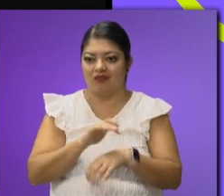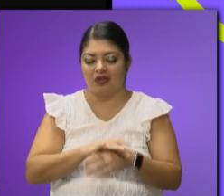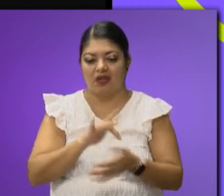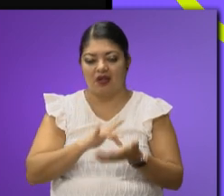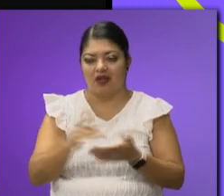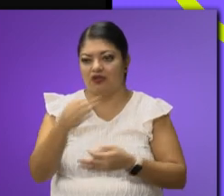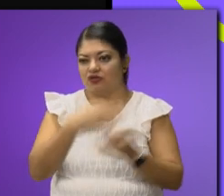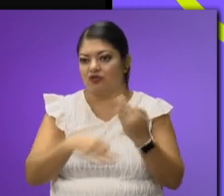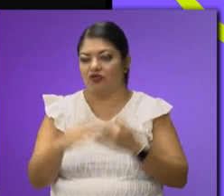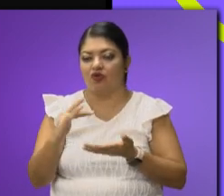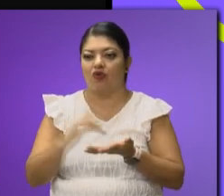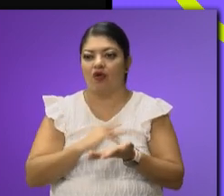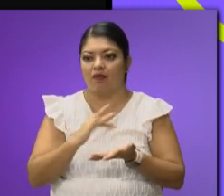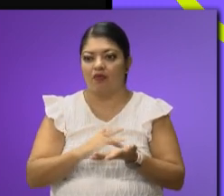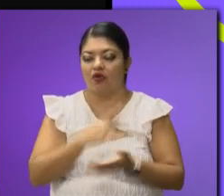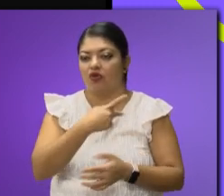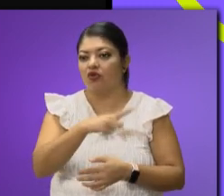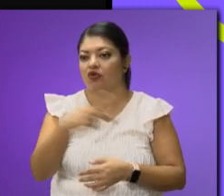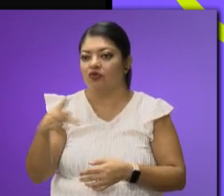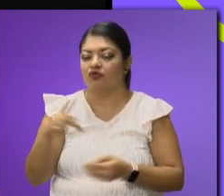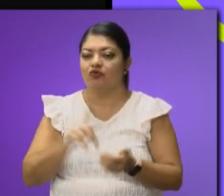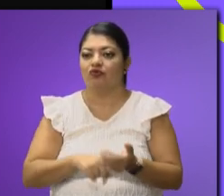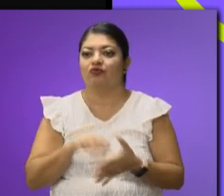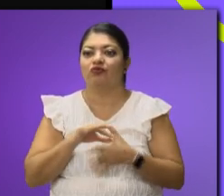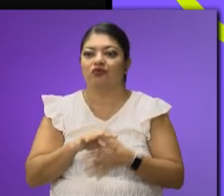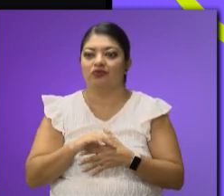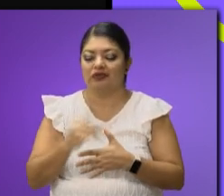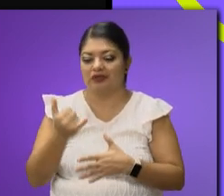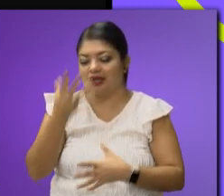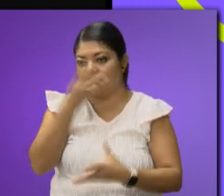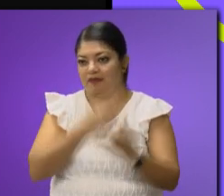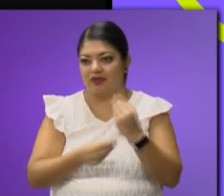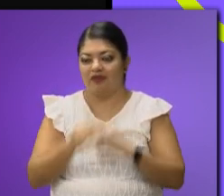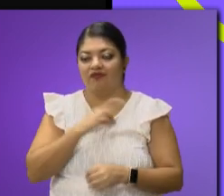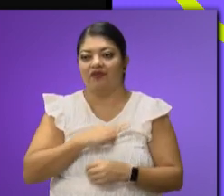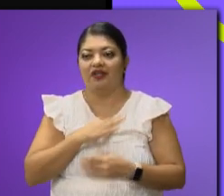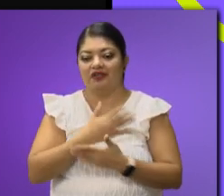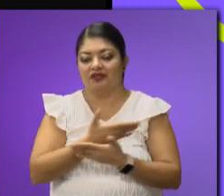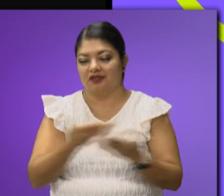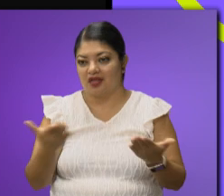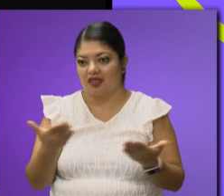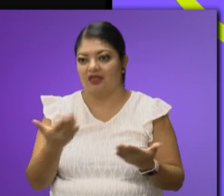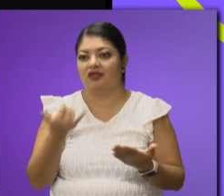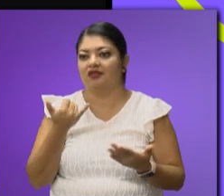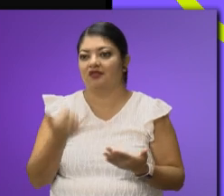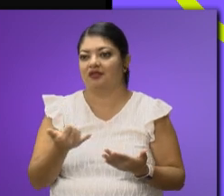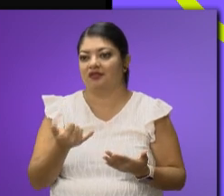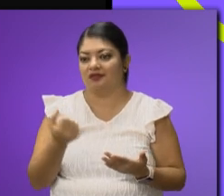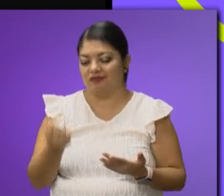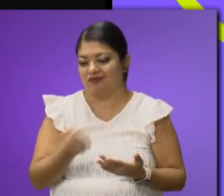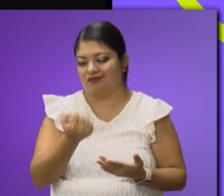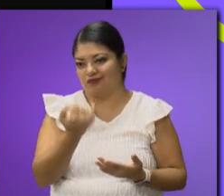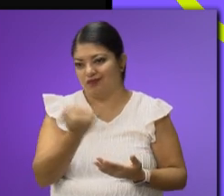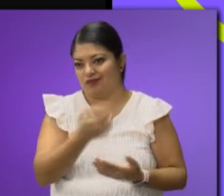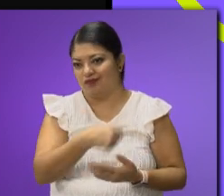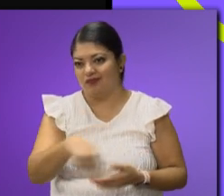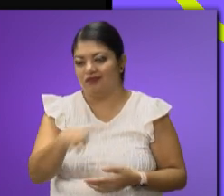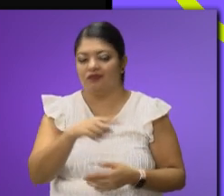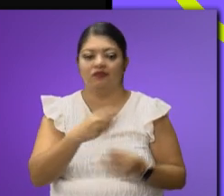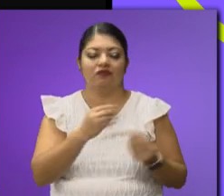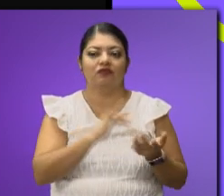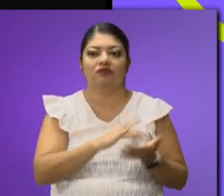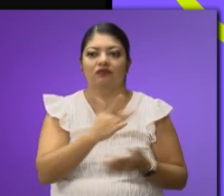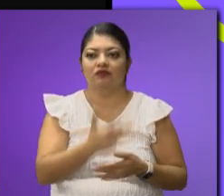todo el apoyo, por todas esas vivencias y esos aprendizajes. Enhorabuena para todas en cualquier lugar que estemos. Muchas